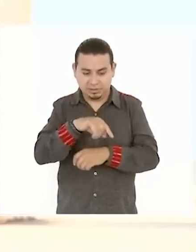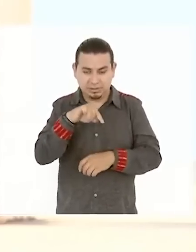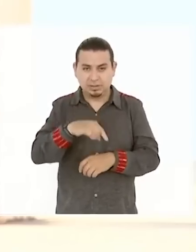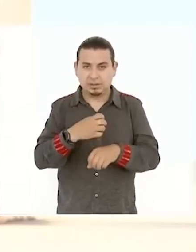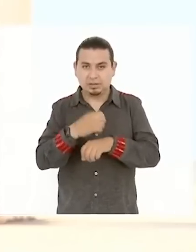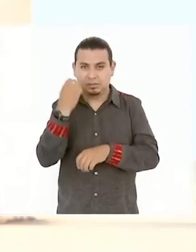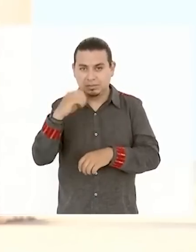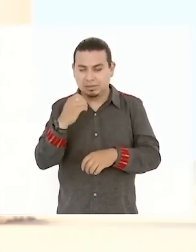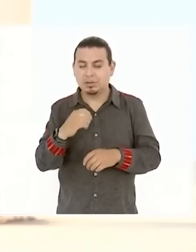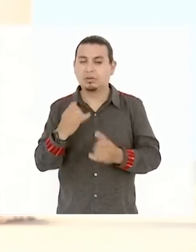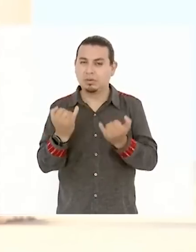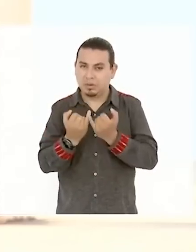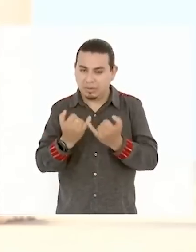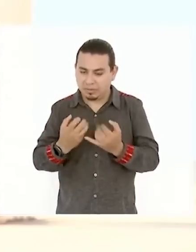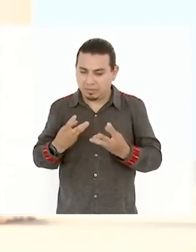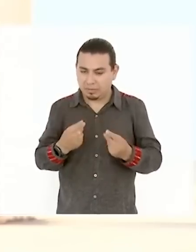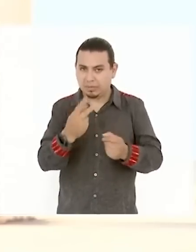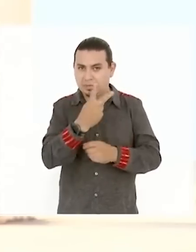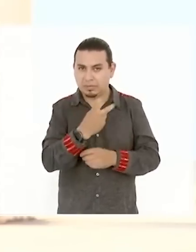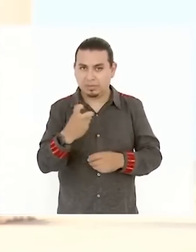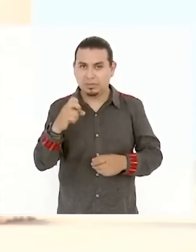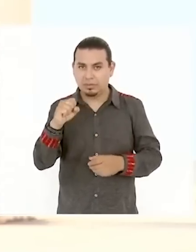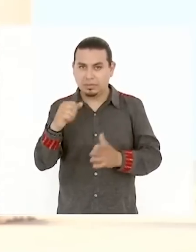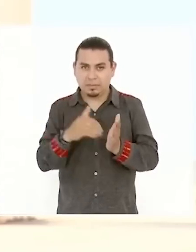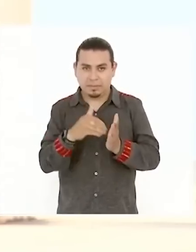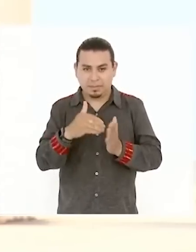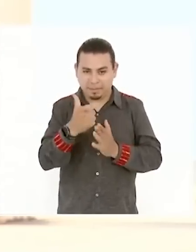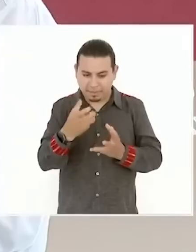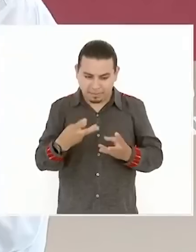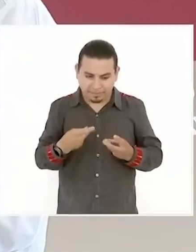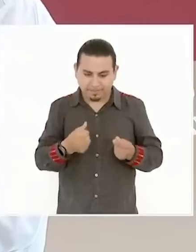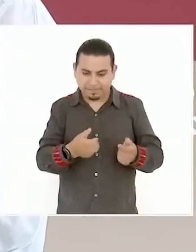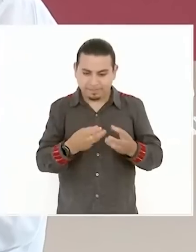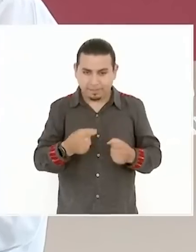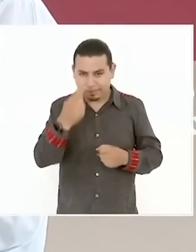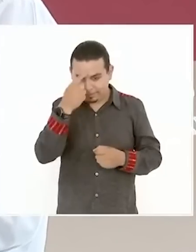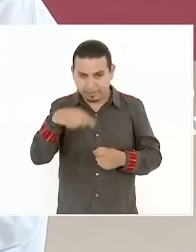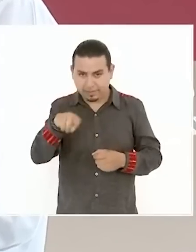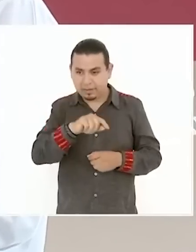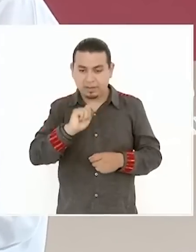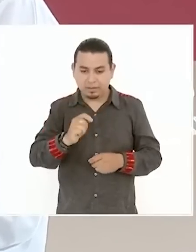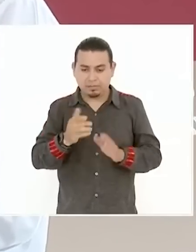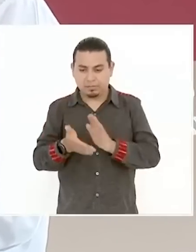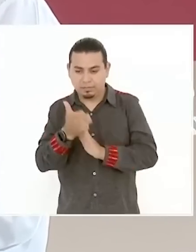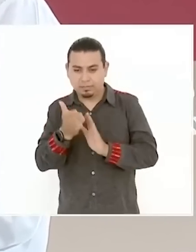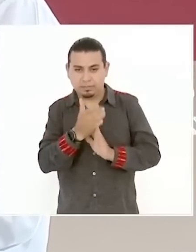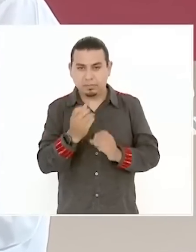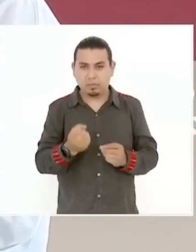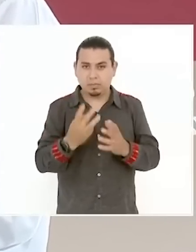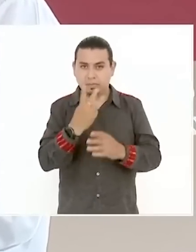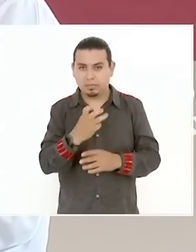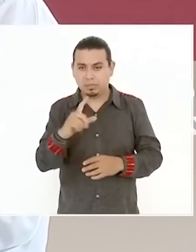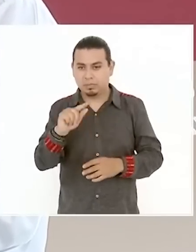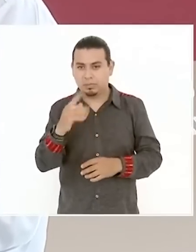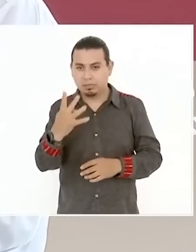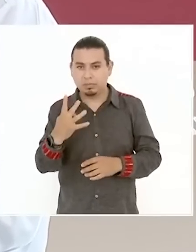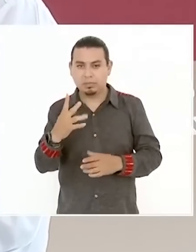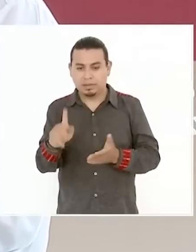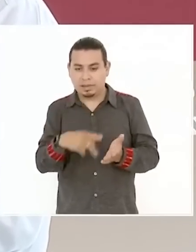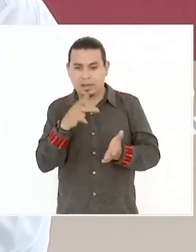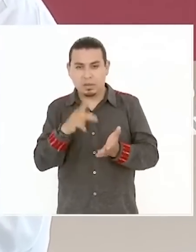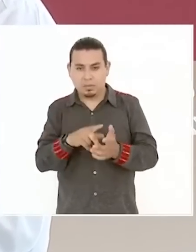se ha realizado una inversión de 260 millones de pesos para la atención de 374